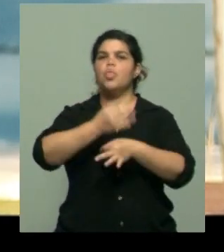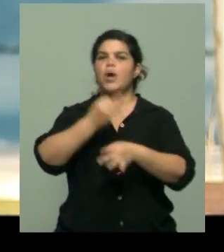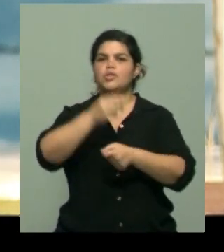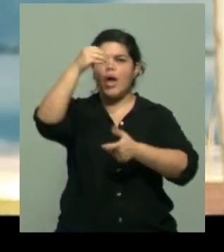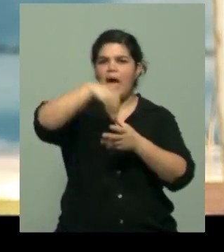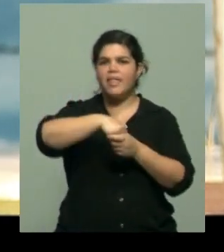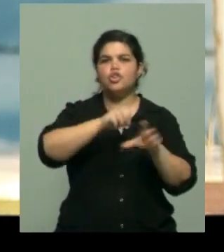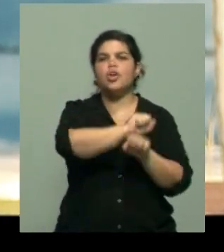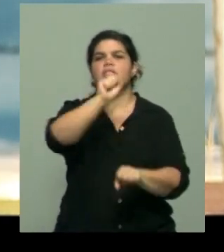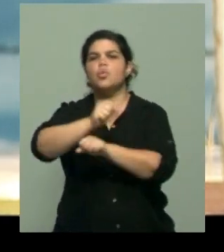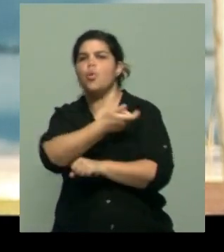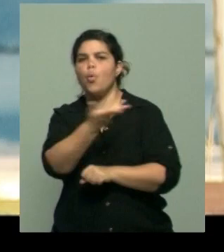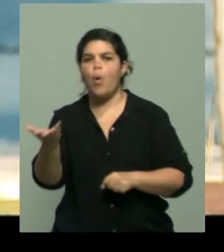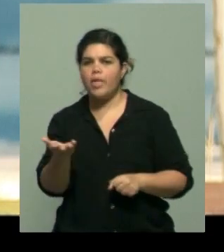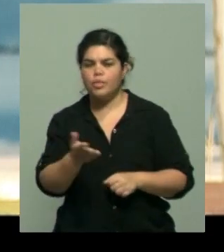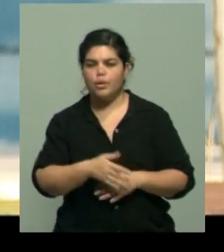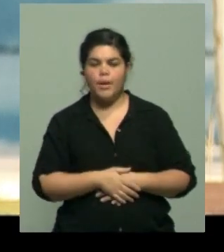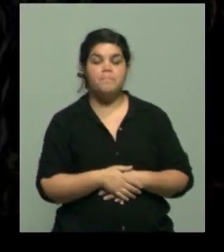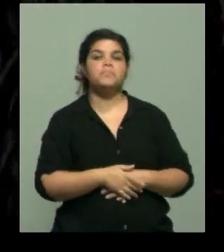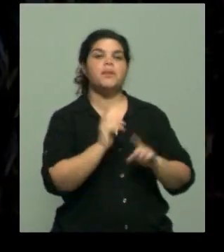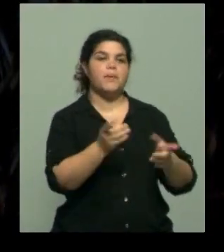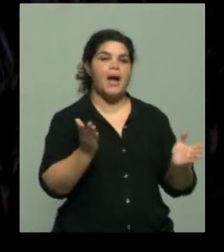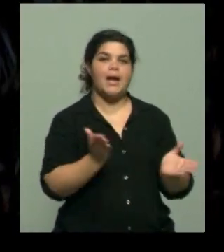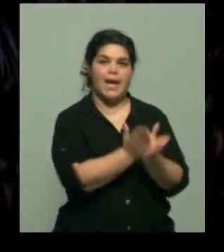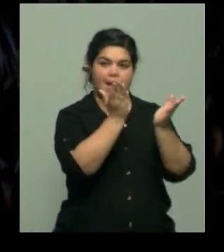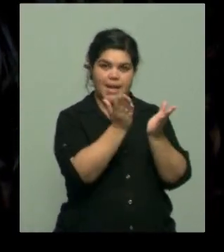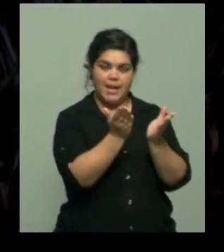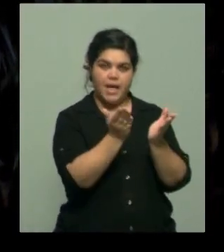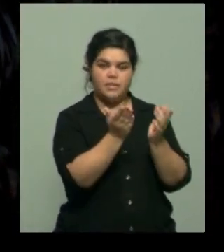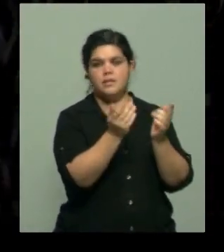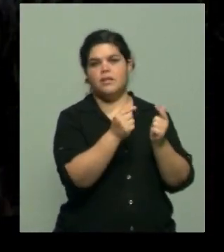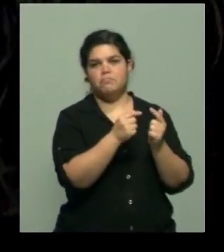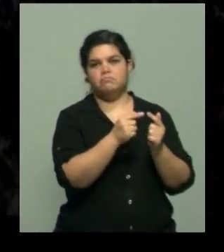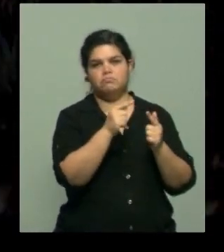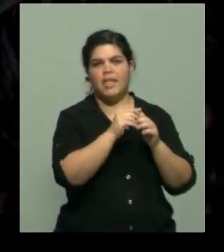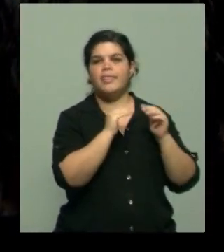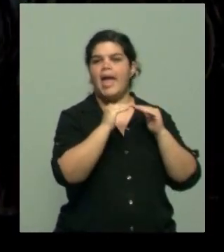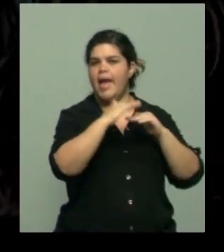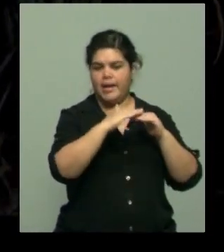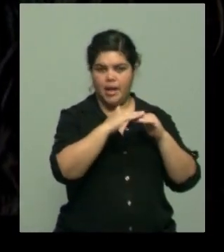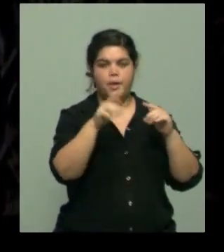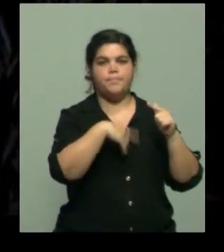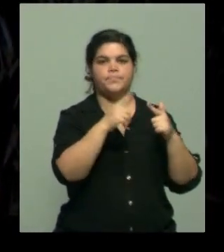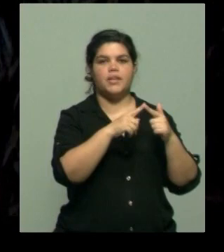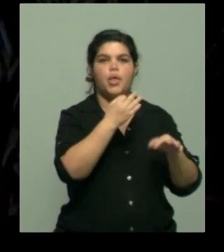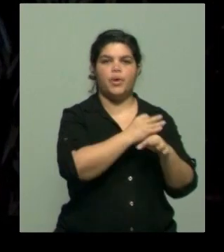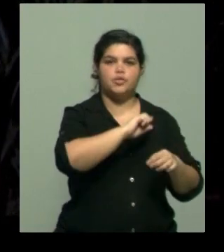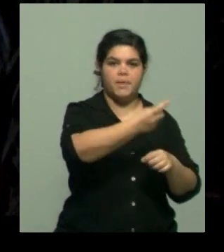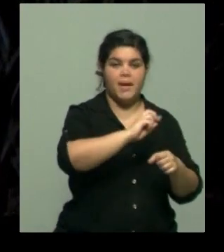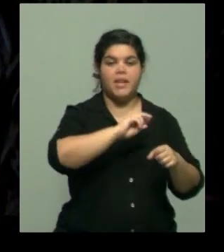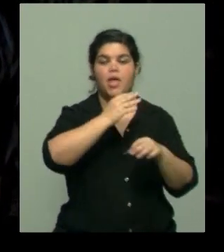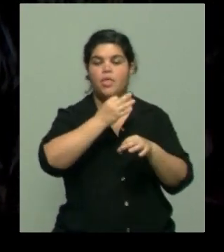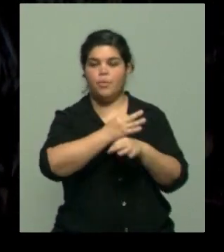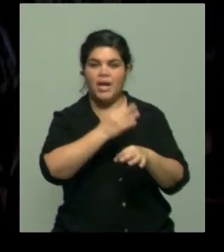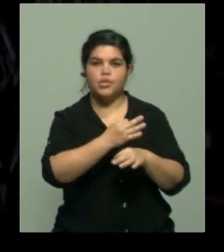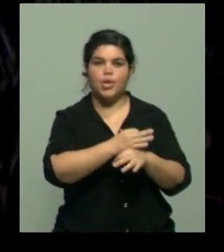educación? Bien, nosotros tenemos carreras de grado, que tenemos el profesorado de educación primaria, de educación inicial, educación